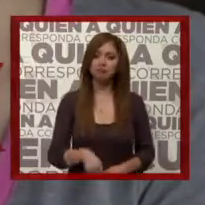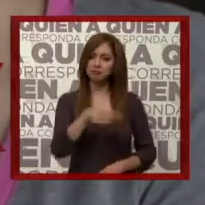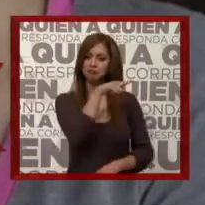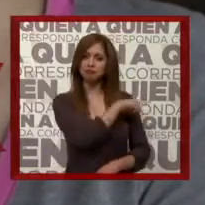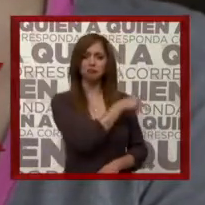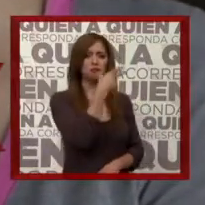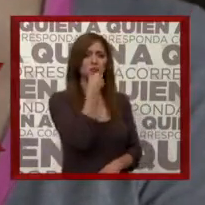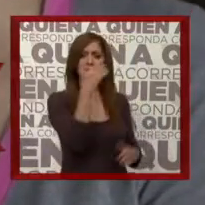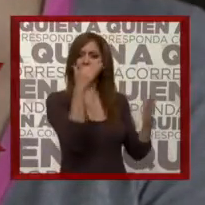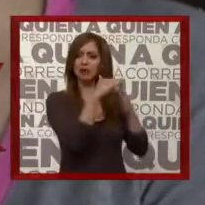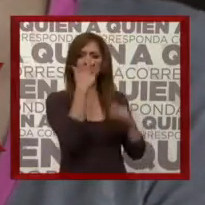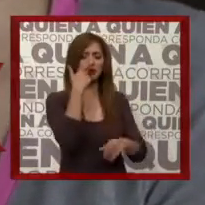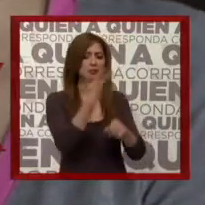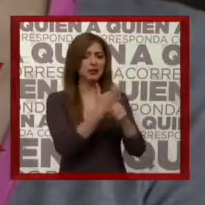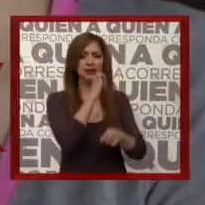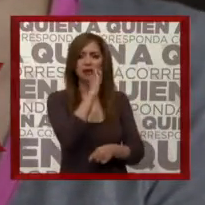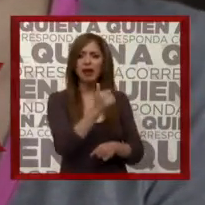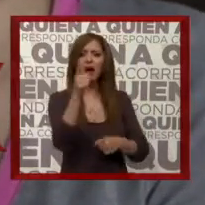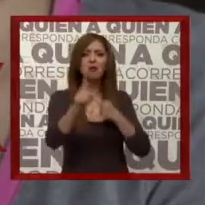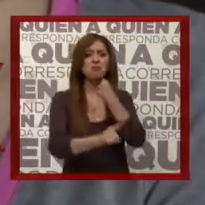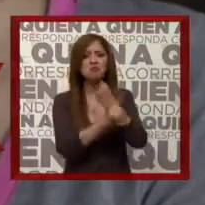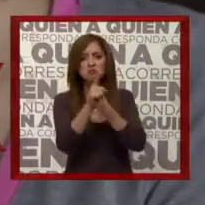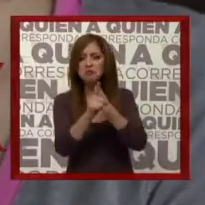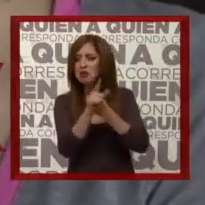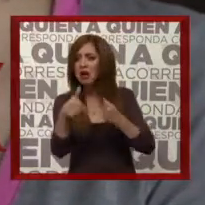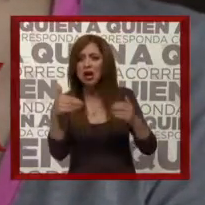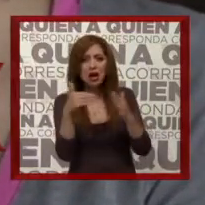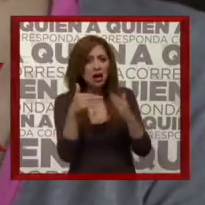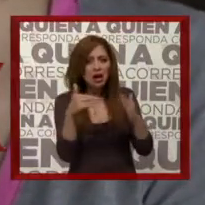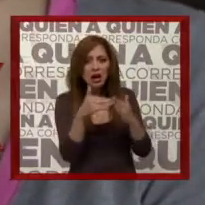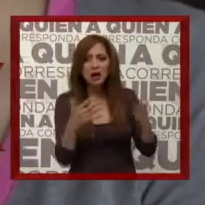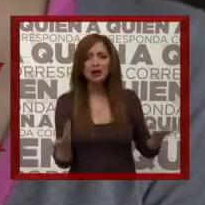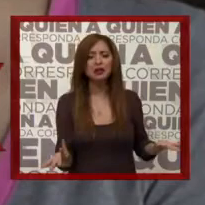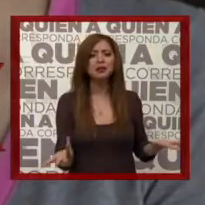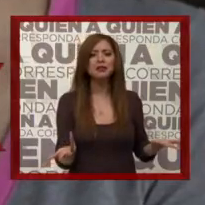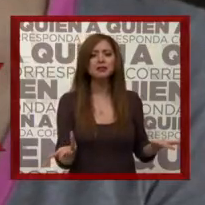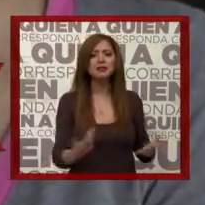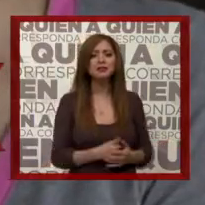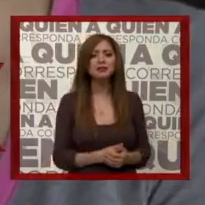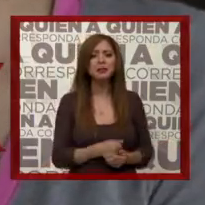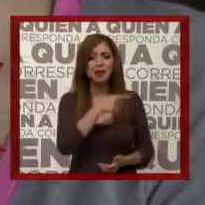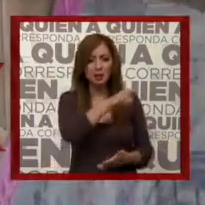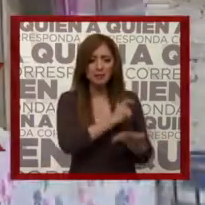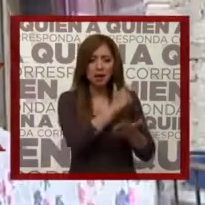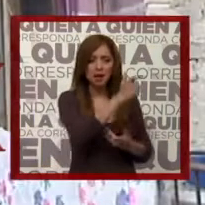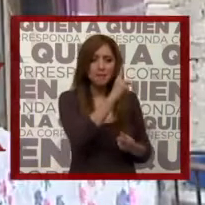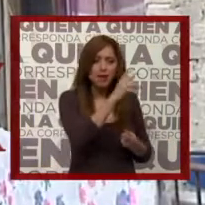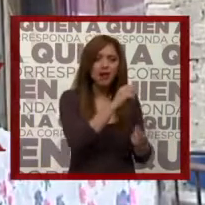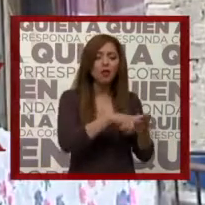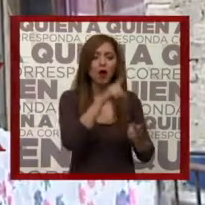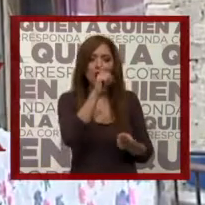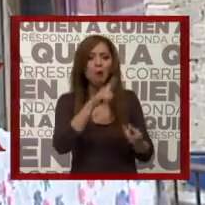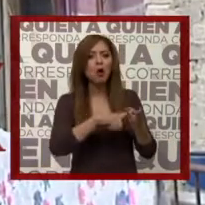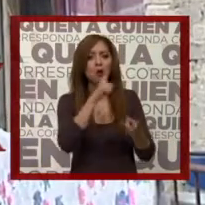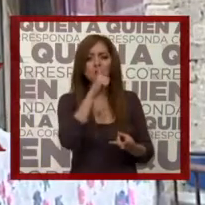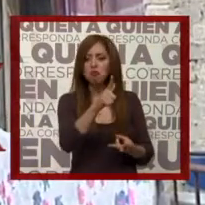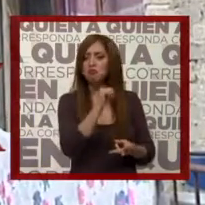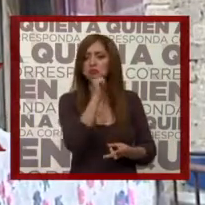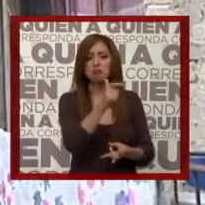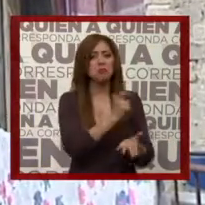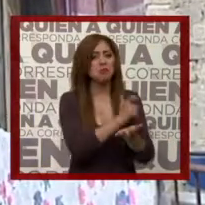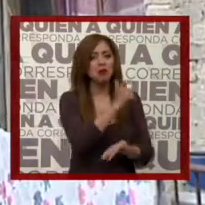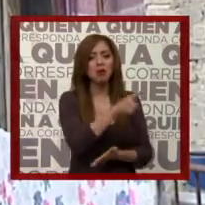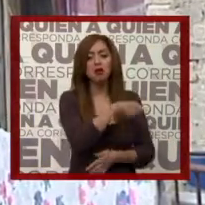la casa, de los problemas de la casa, de pagar predio, agua, luz, nada. Él